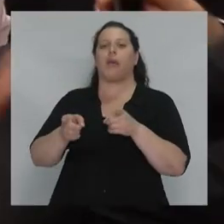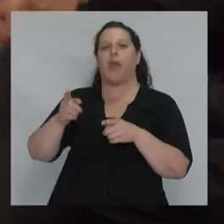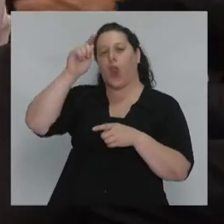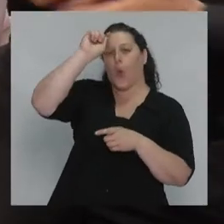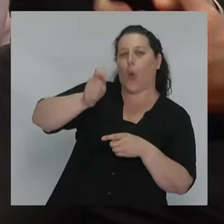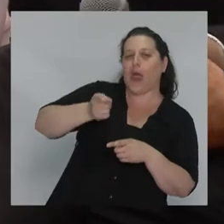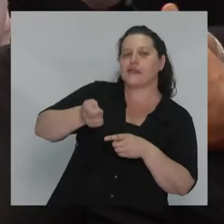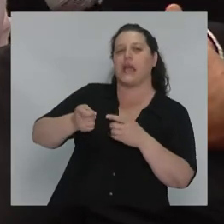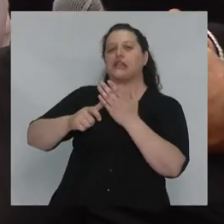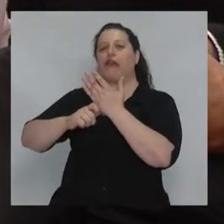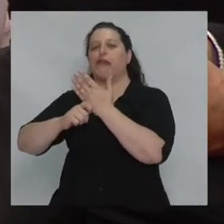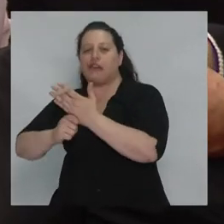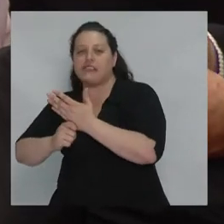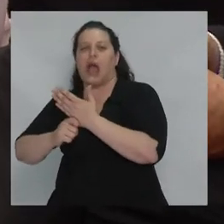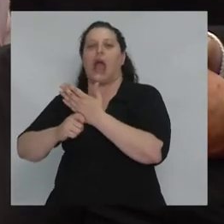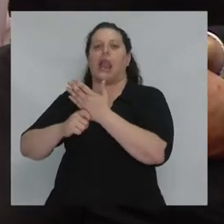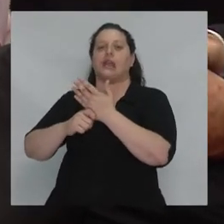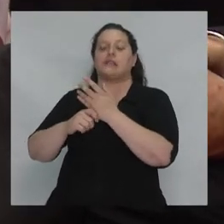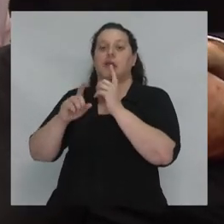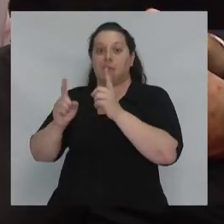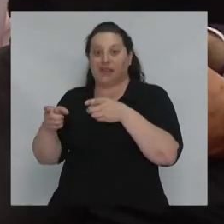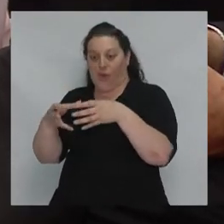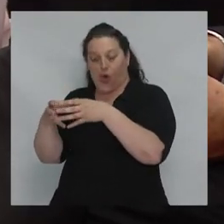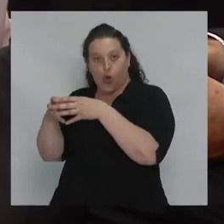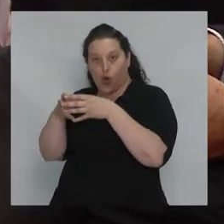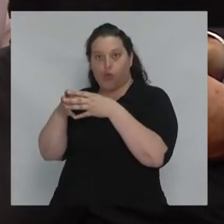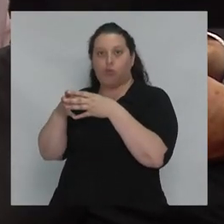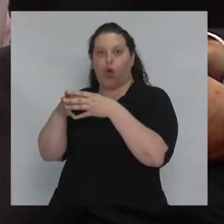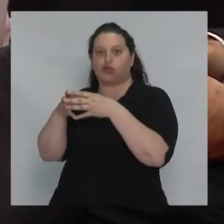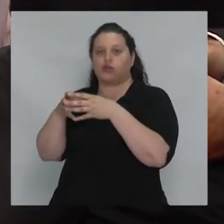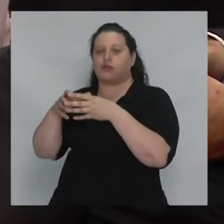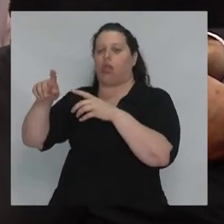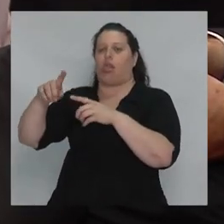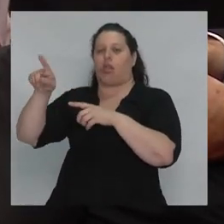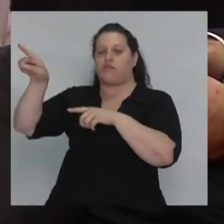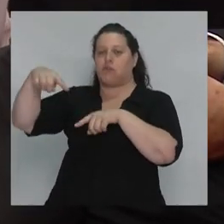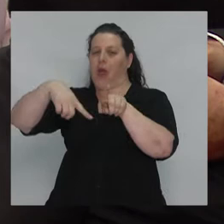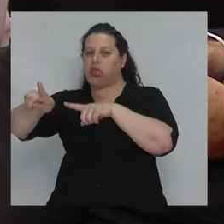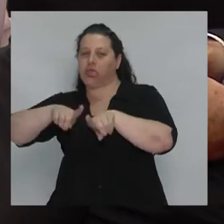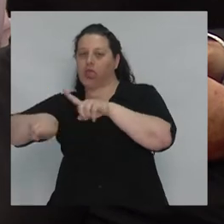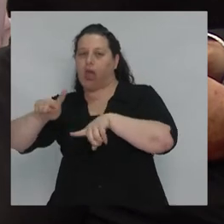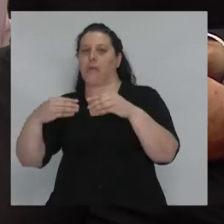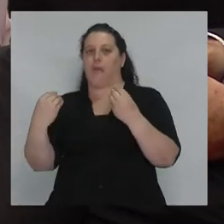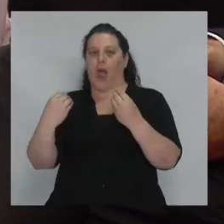y fiscales fletados por esos mismos grupos para judicializar la política.